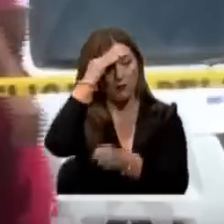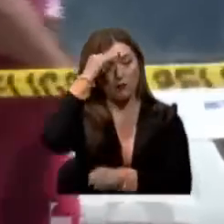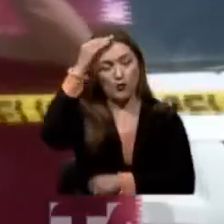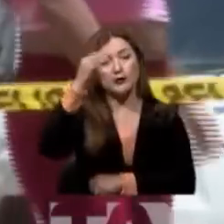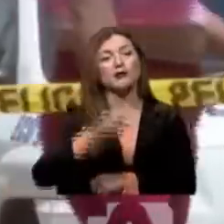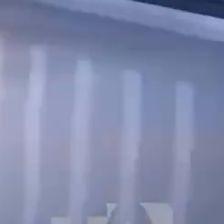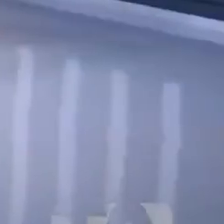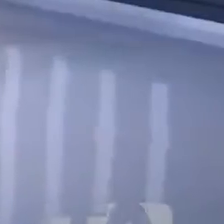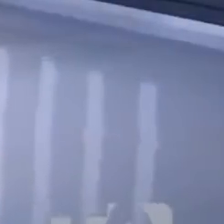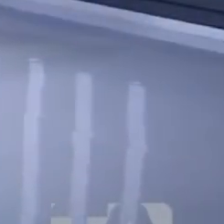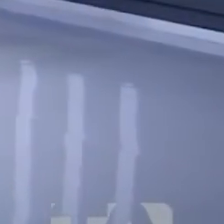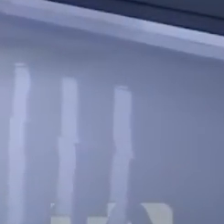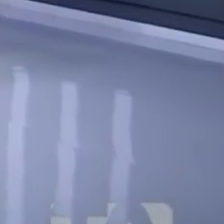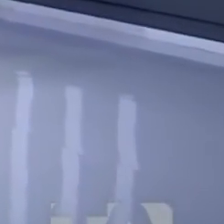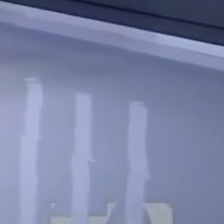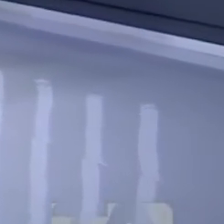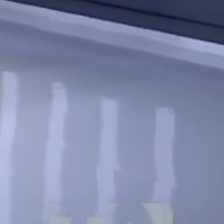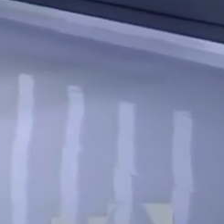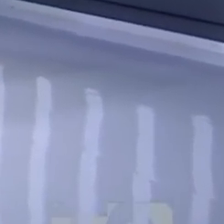policiales.